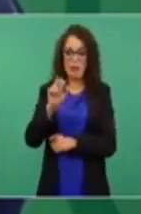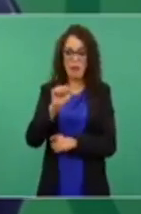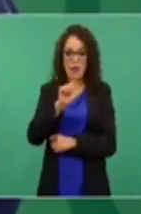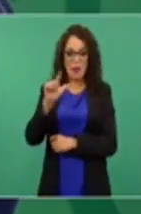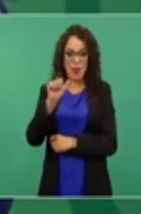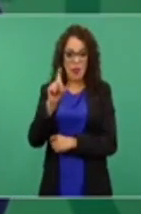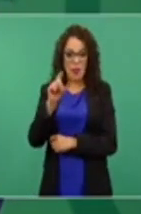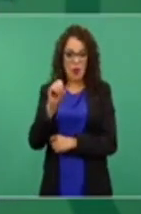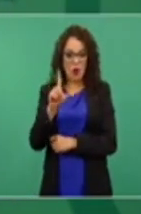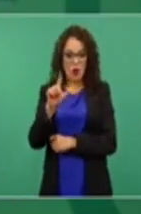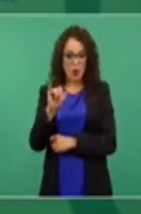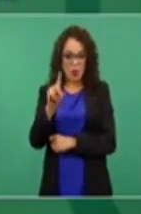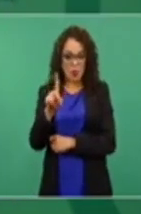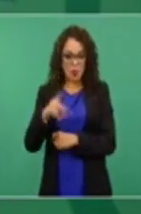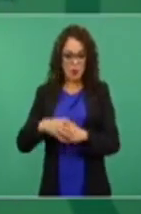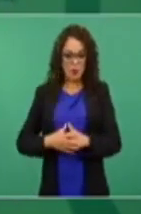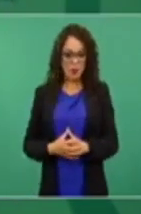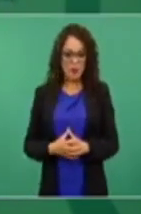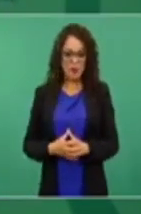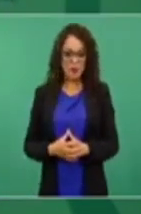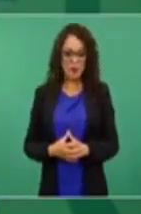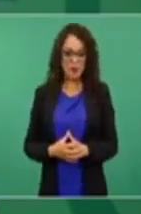habían